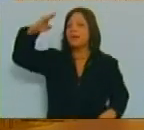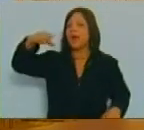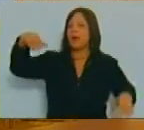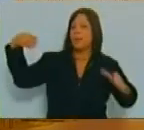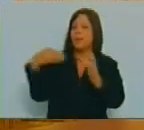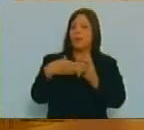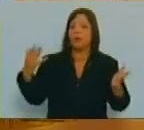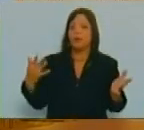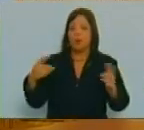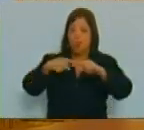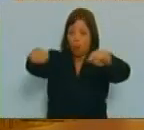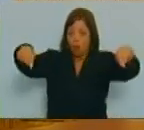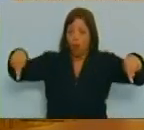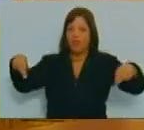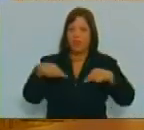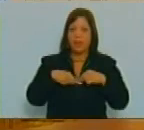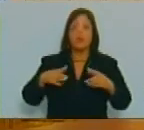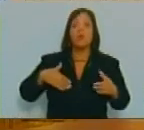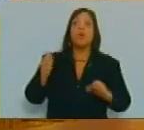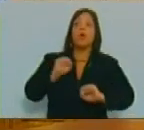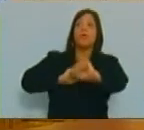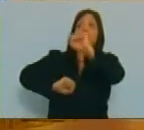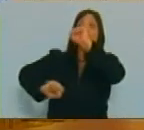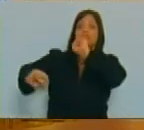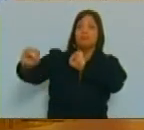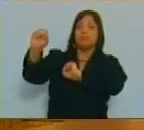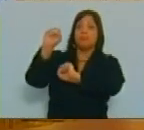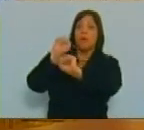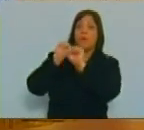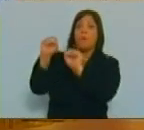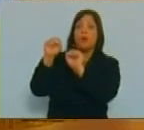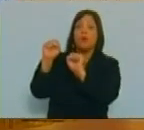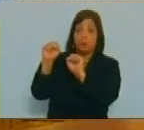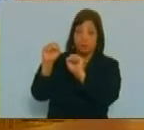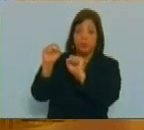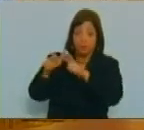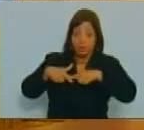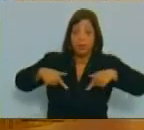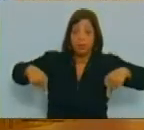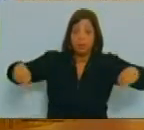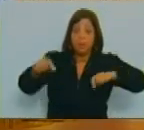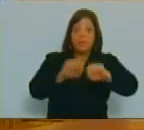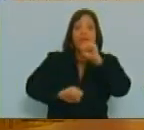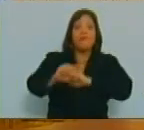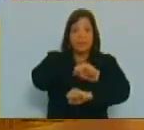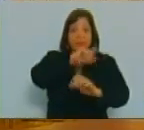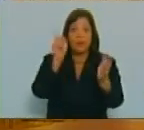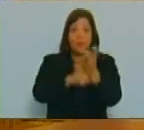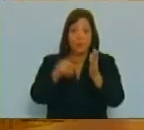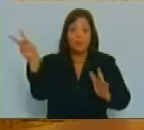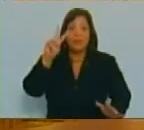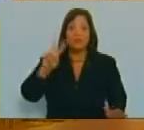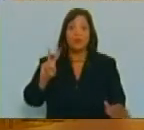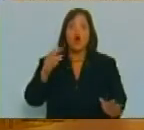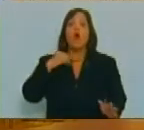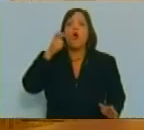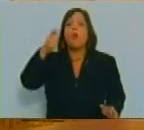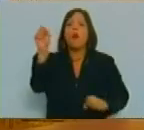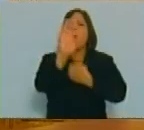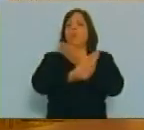el cuadrante de paz puede ser una mínima unidad territorial para la defensa integral como proteger al